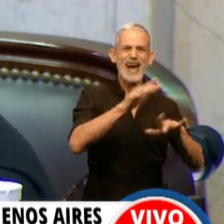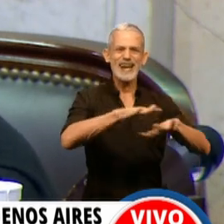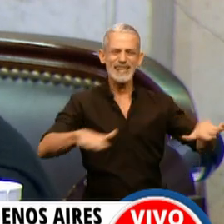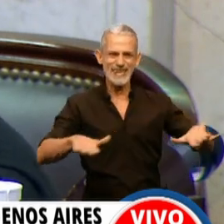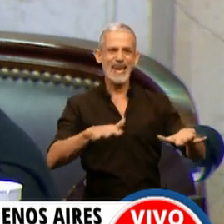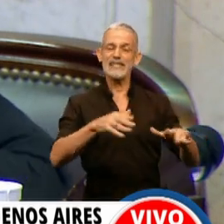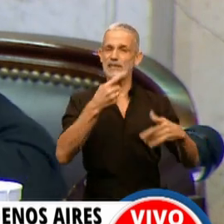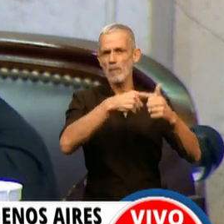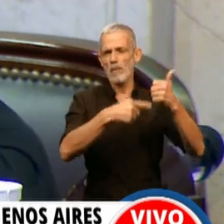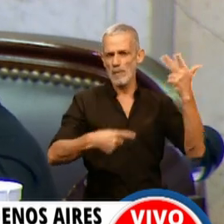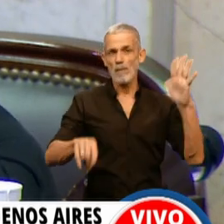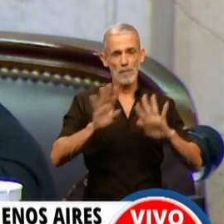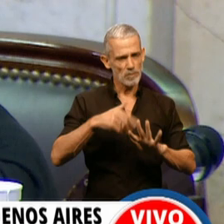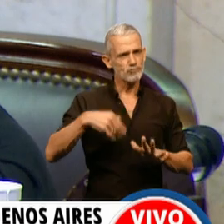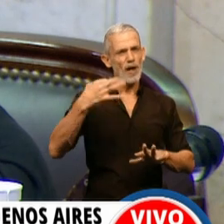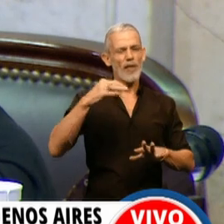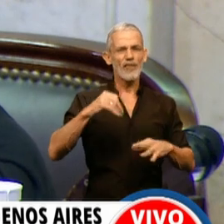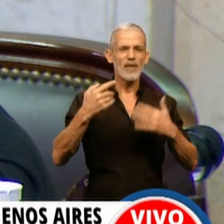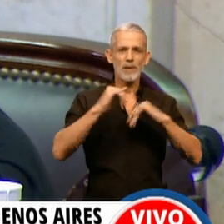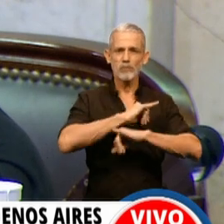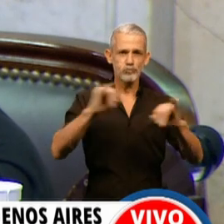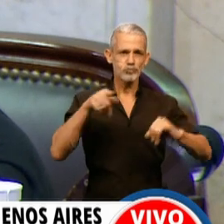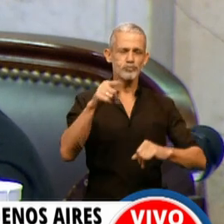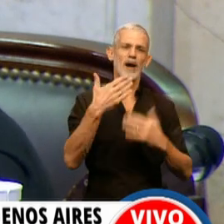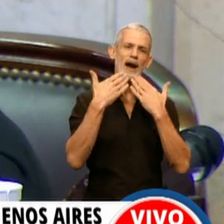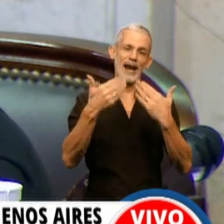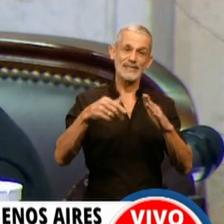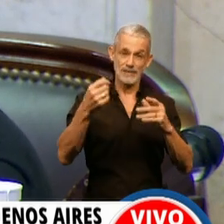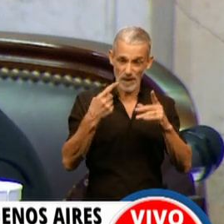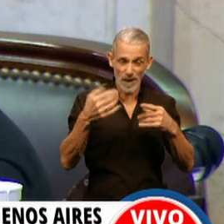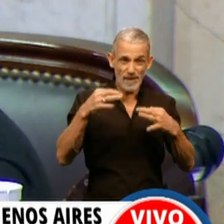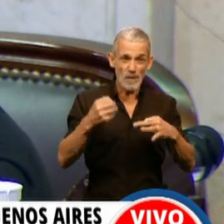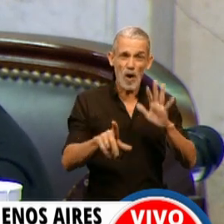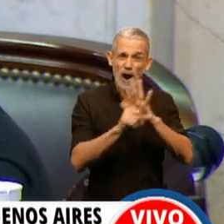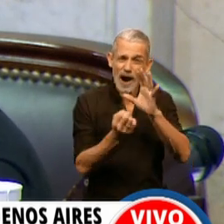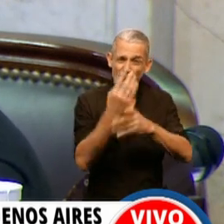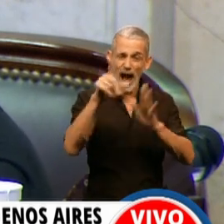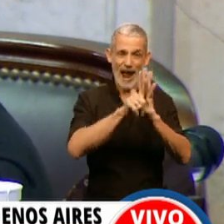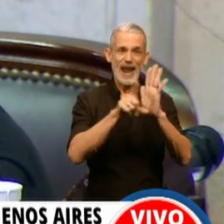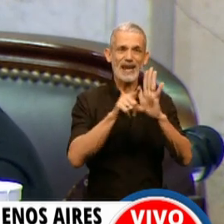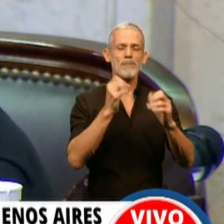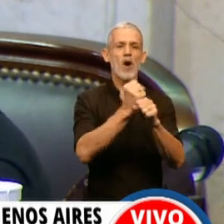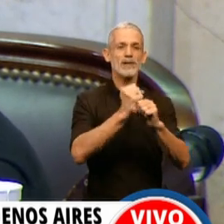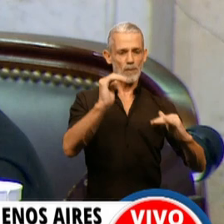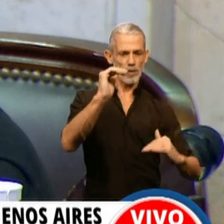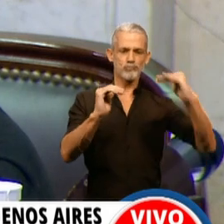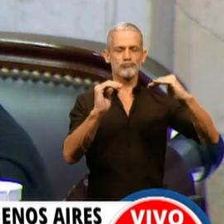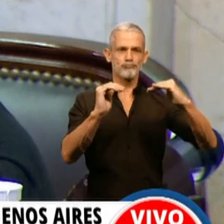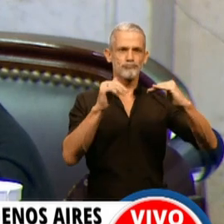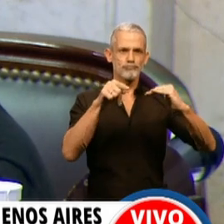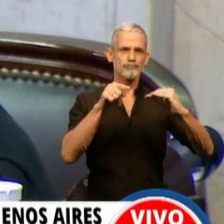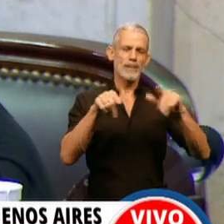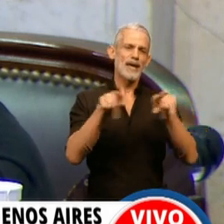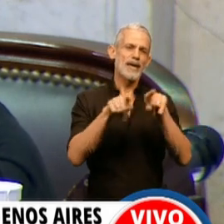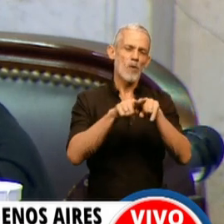etcétera le debemos a todas ellas hacer una ley que ponga su trabajo al acorde con